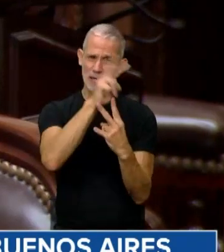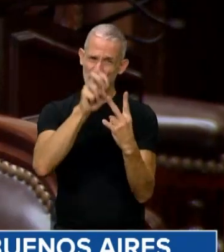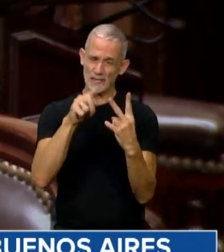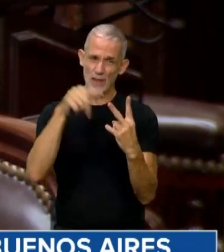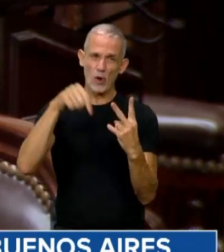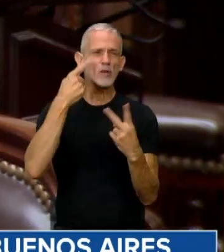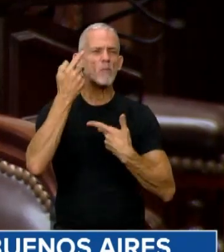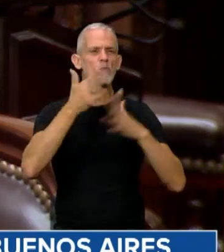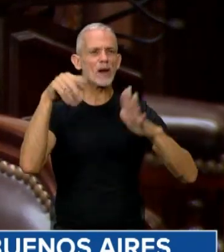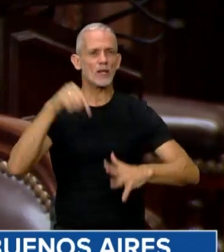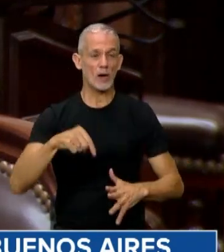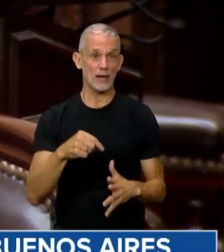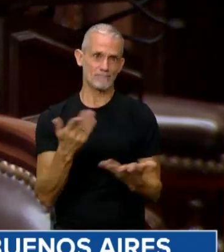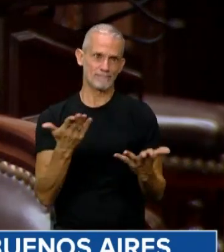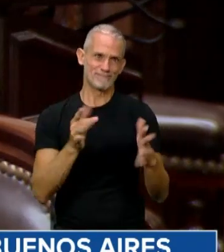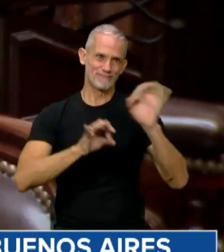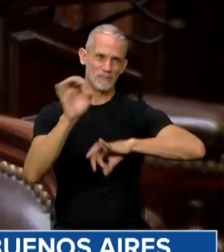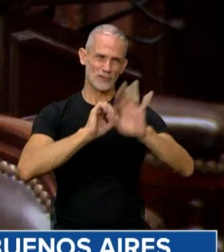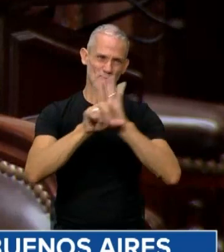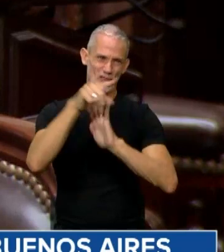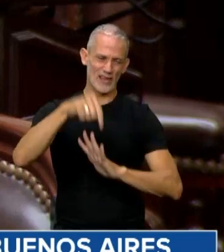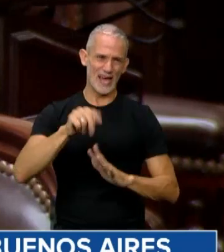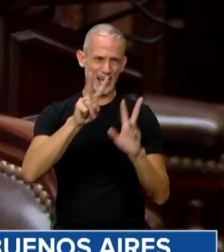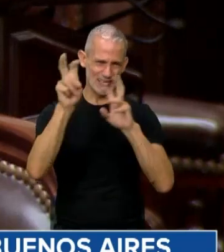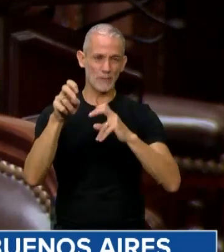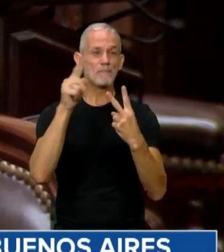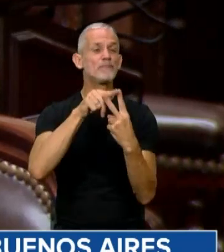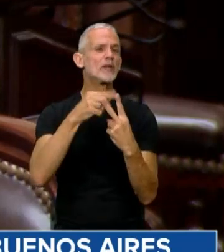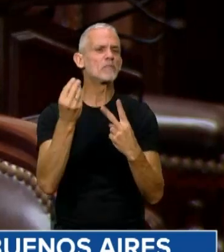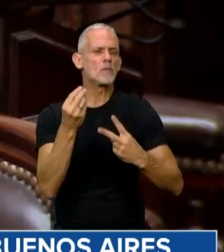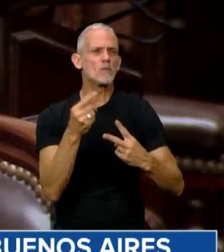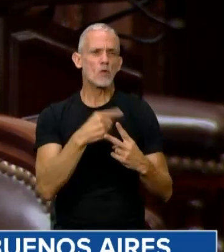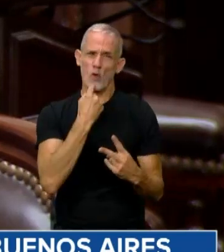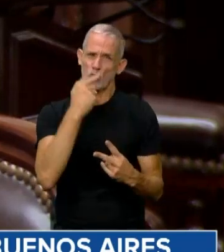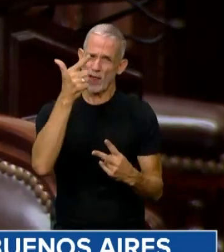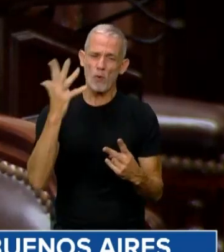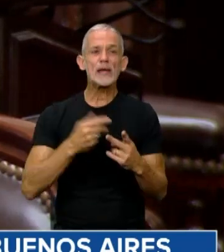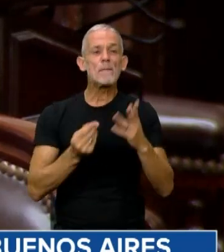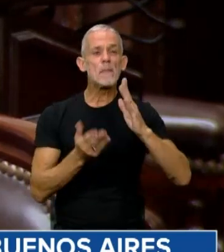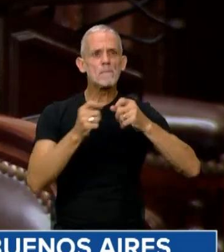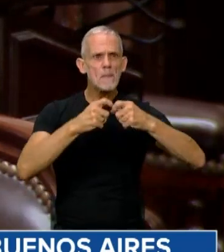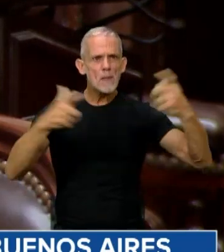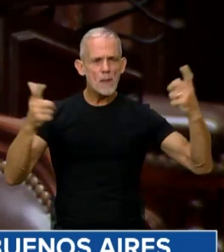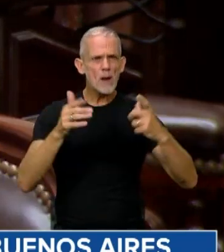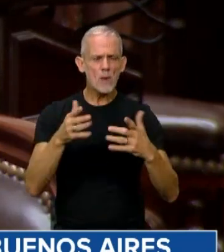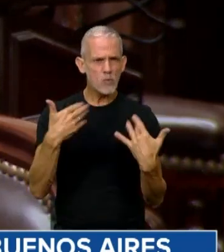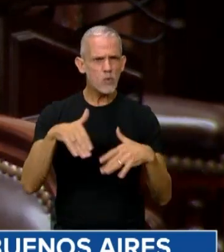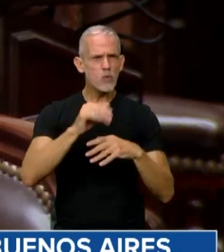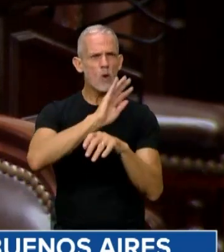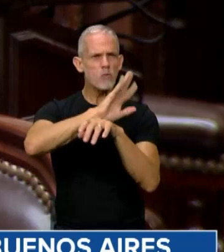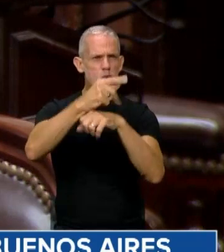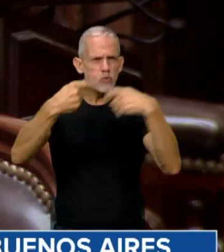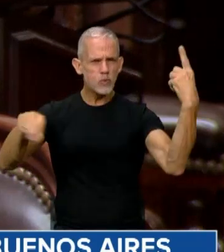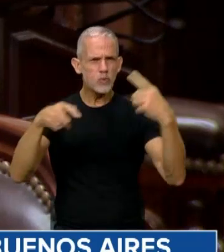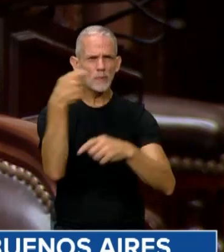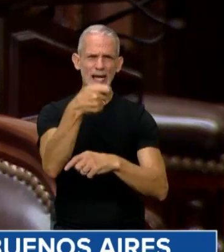evidencia y esto es lo que nos lleva al tratamiento de este tema. Por un lado es, sin ninguna duda, el aumento de la criminalidad,